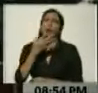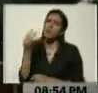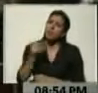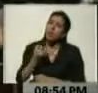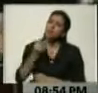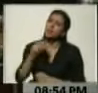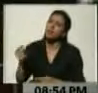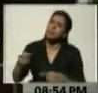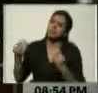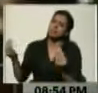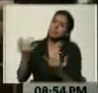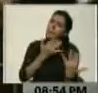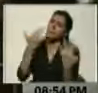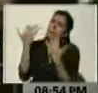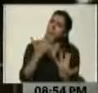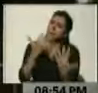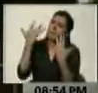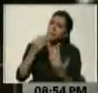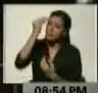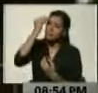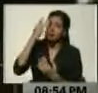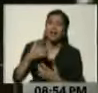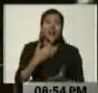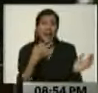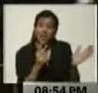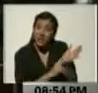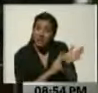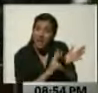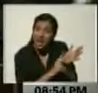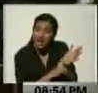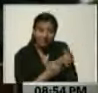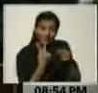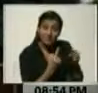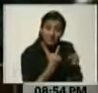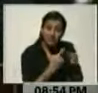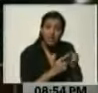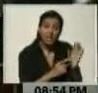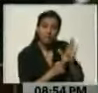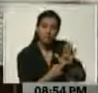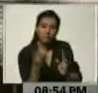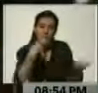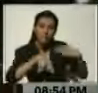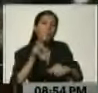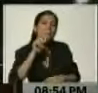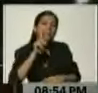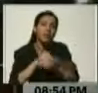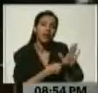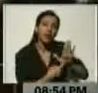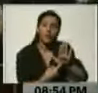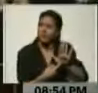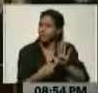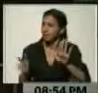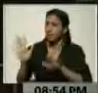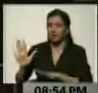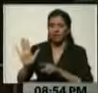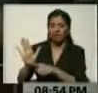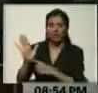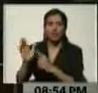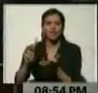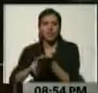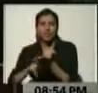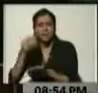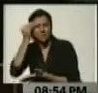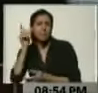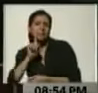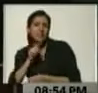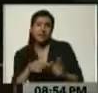niégala, escóndela, desfigúrala todos los días, y la verdad verdadera termina convirtiéndose en una mentira. Y así tenemos el mundo al revés. Pero el mundo lo